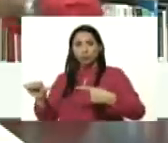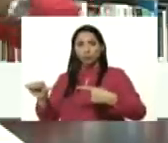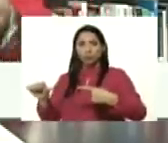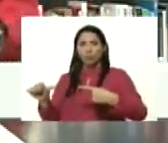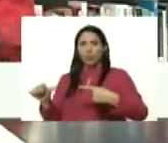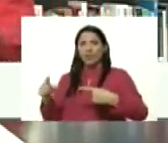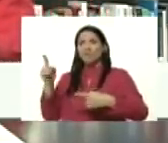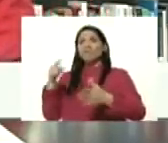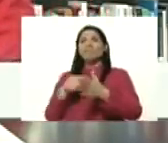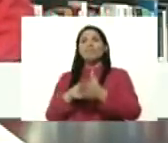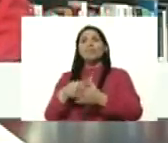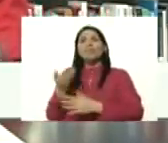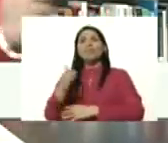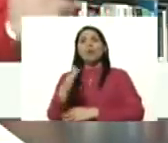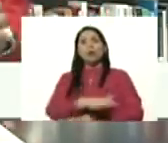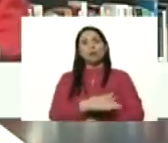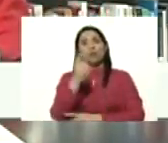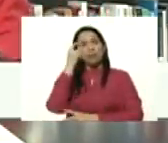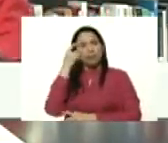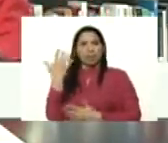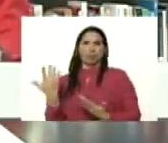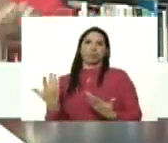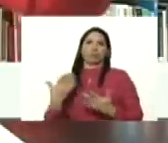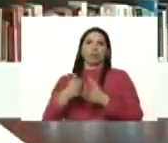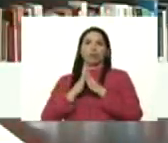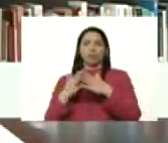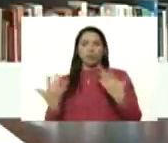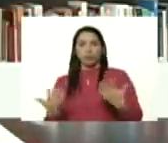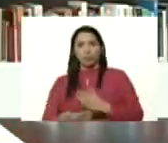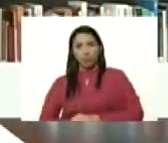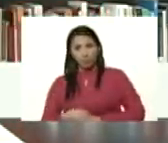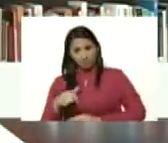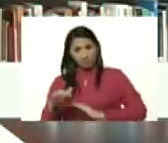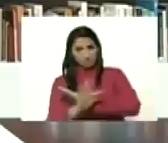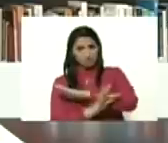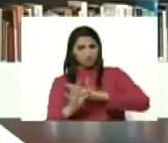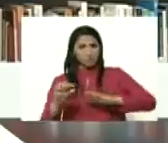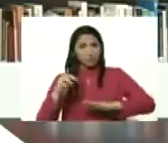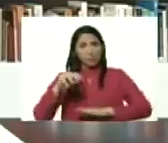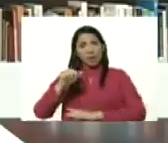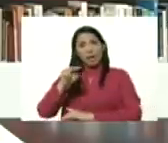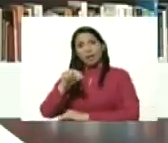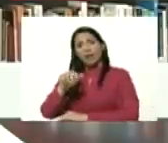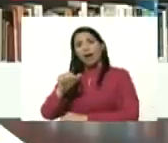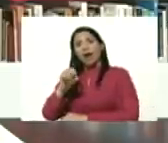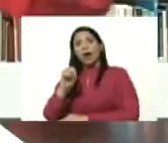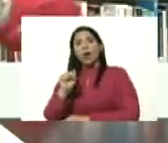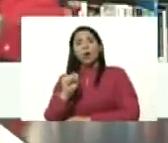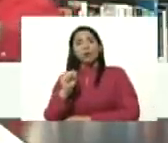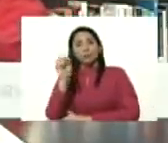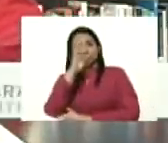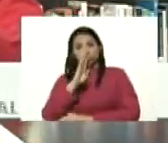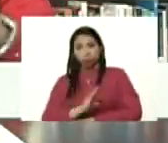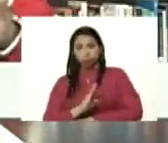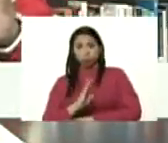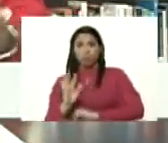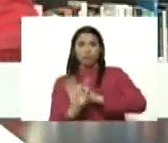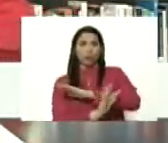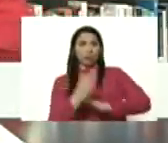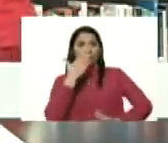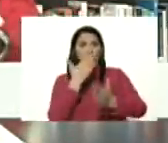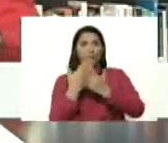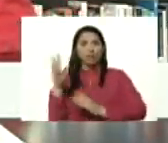1000 muertos por día. Dios santo. Aquí en la frontera, en Manaos, en el Amazonas, la frontera con